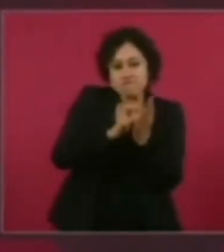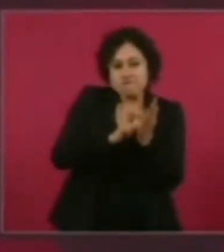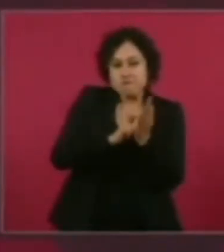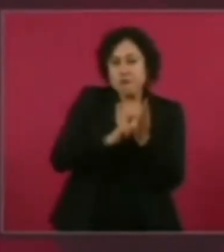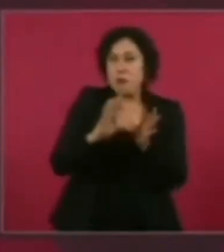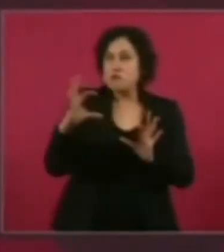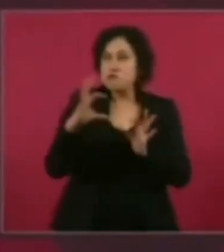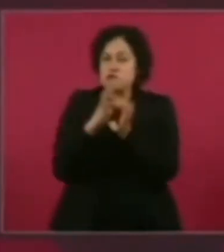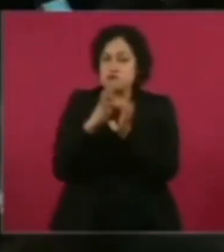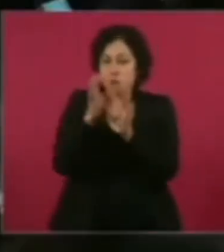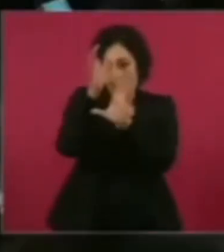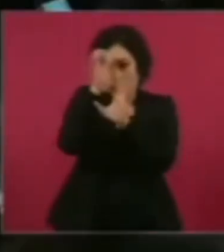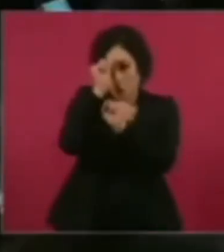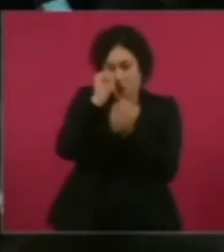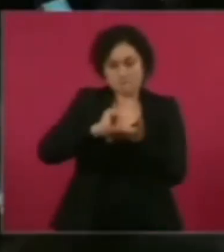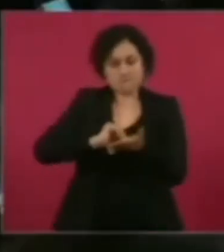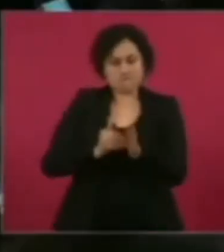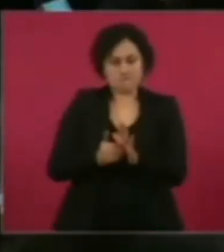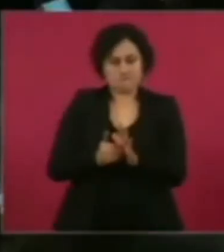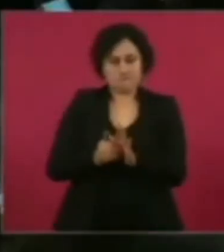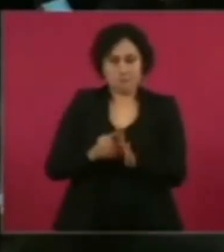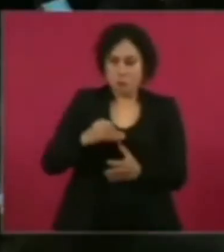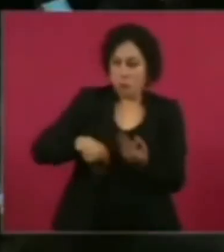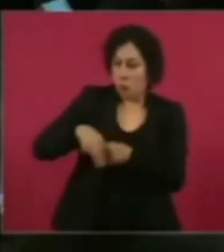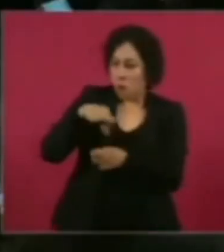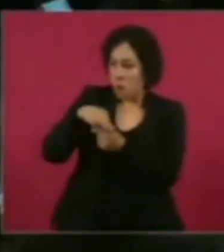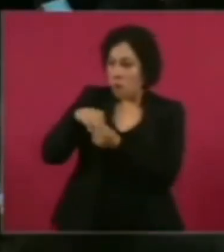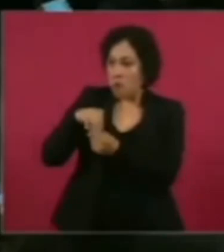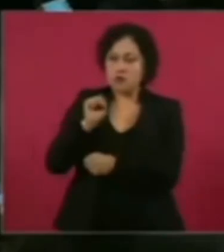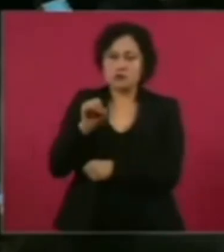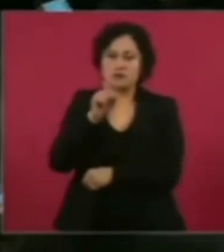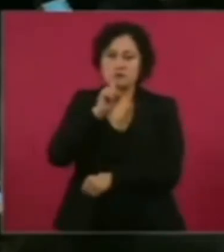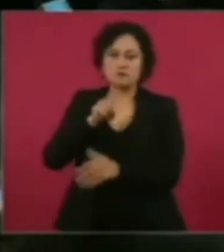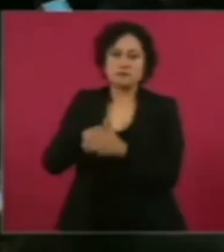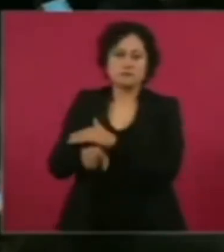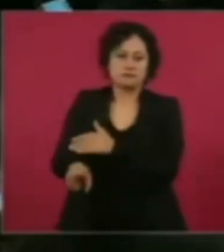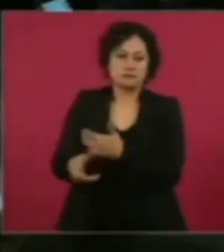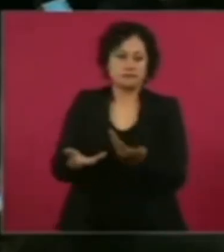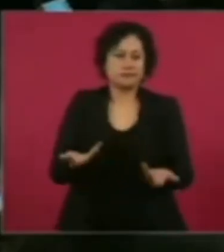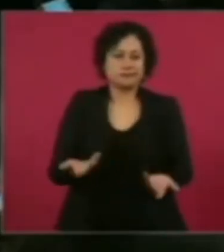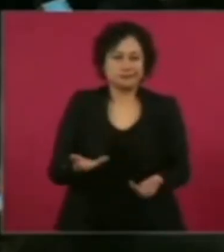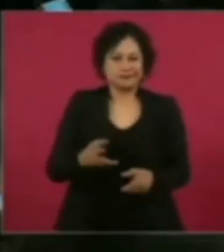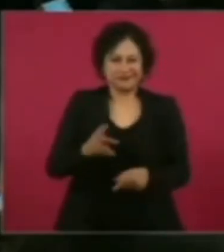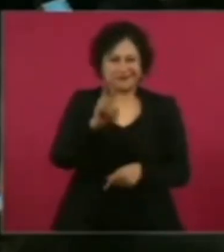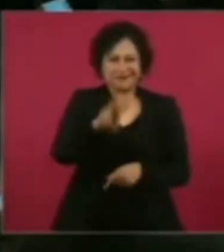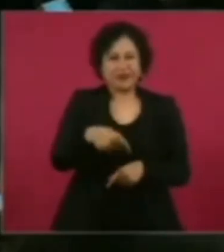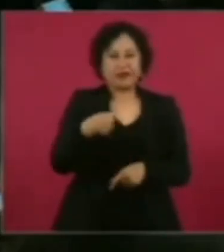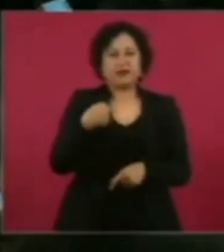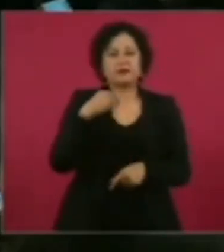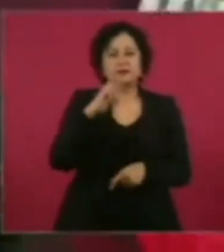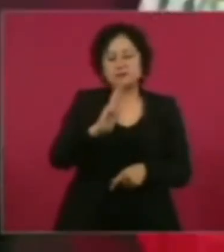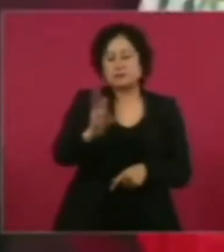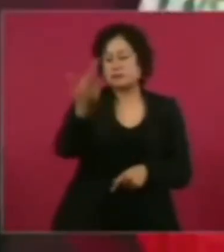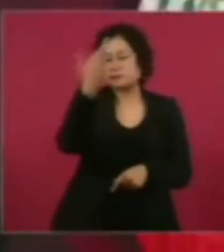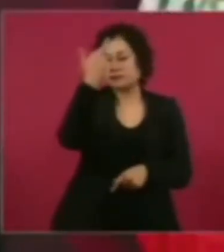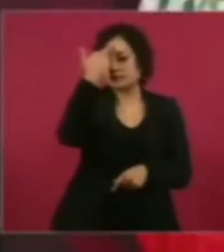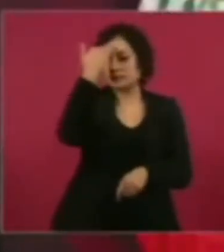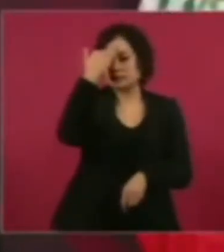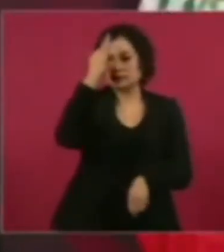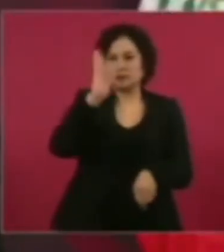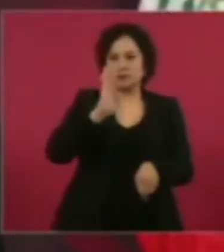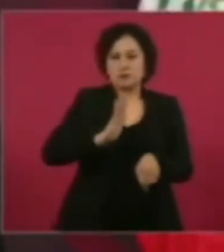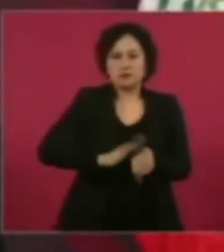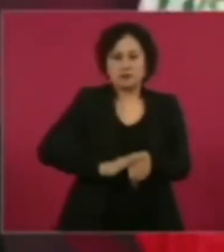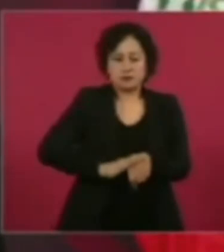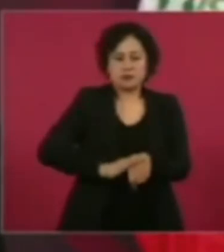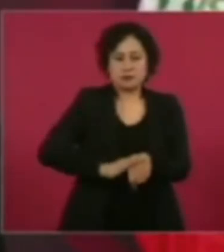no voy a dejar de recordar que en 3 años de